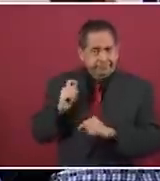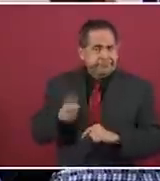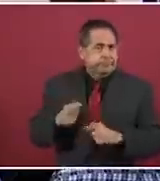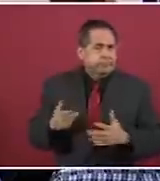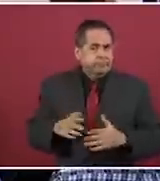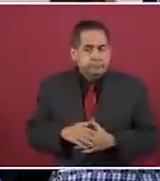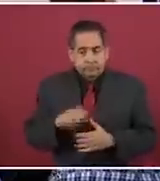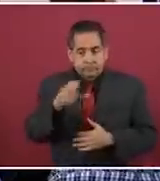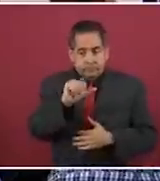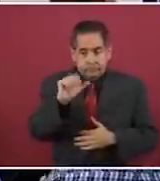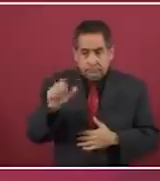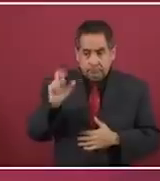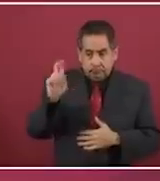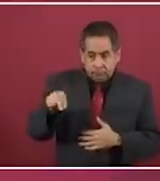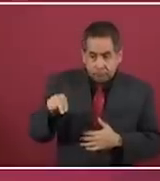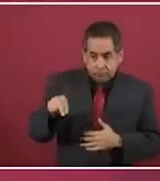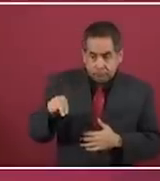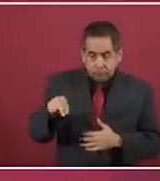Cancún